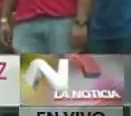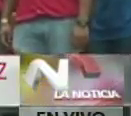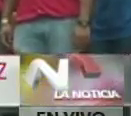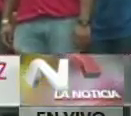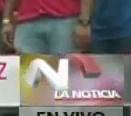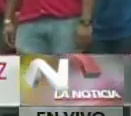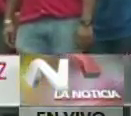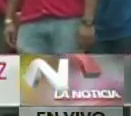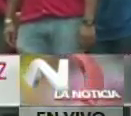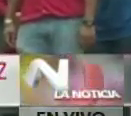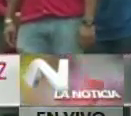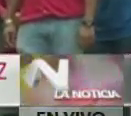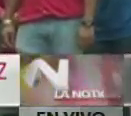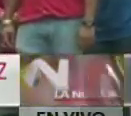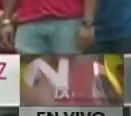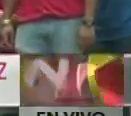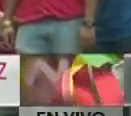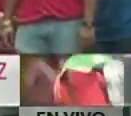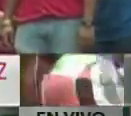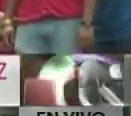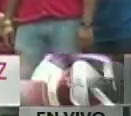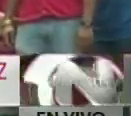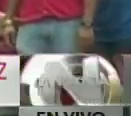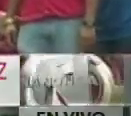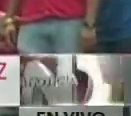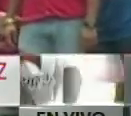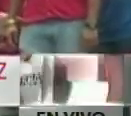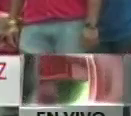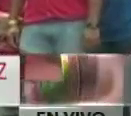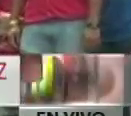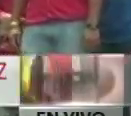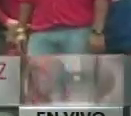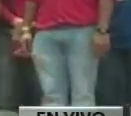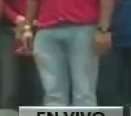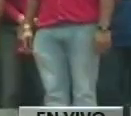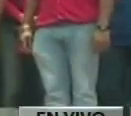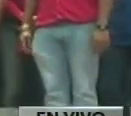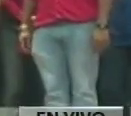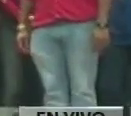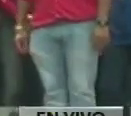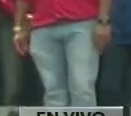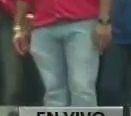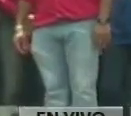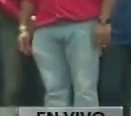Le mintieron a su gente cuando todos ellos dijeron que Nicolás se iba.